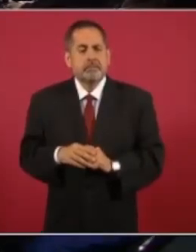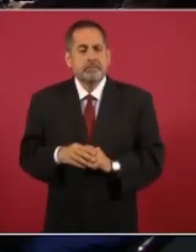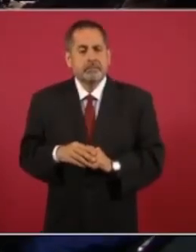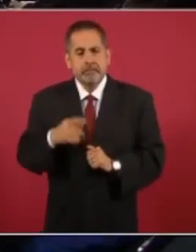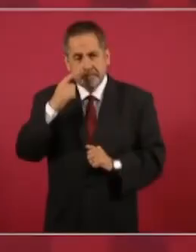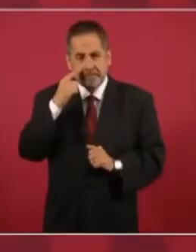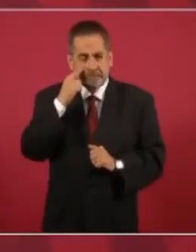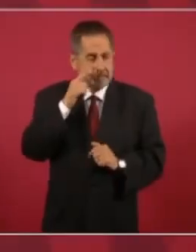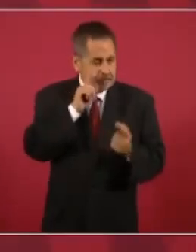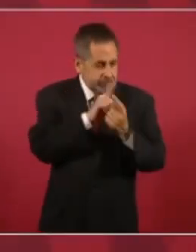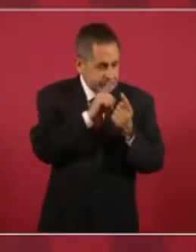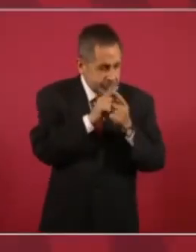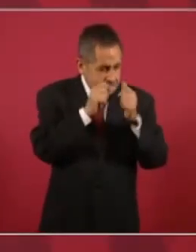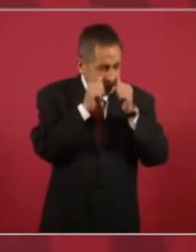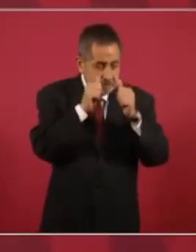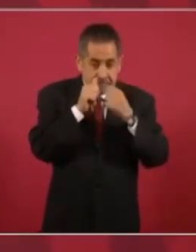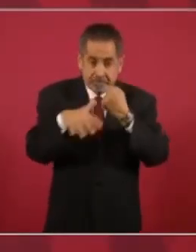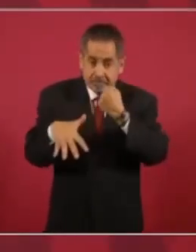15 días.